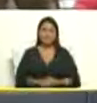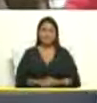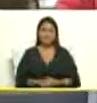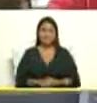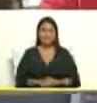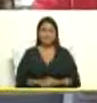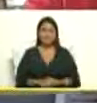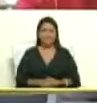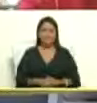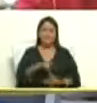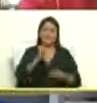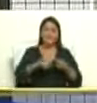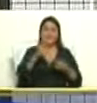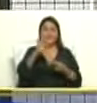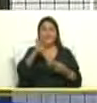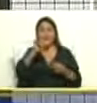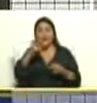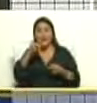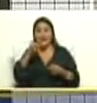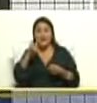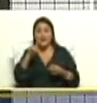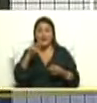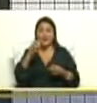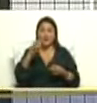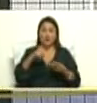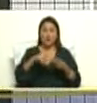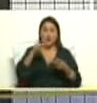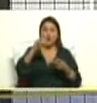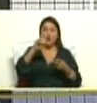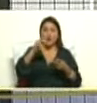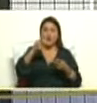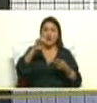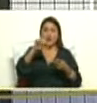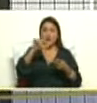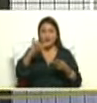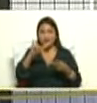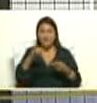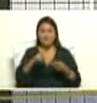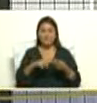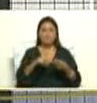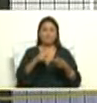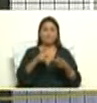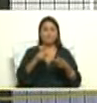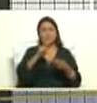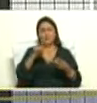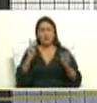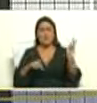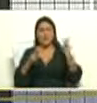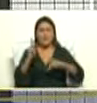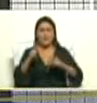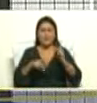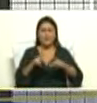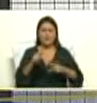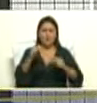y maestro Fernando Soto rojas de Noel entre los aquí